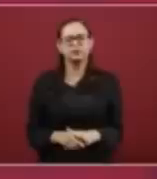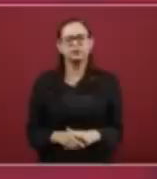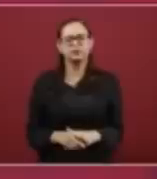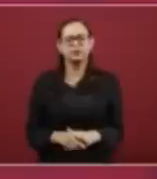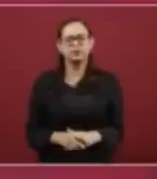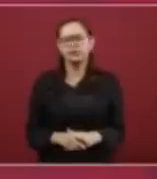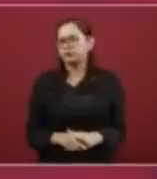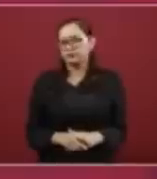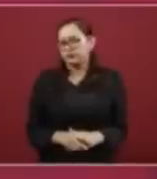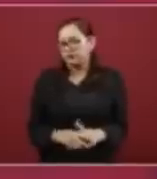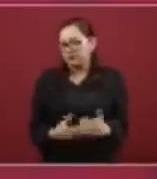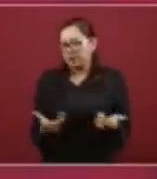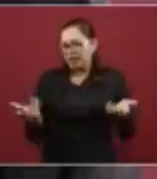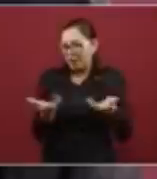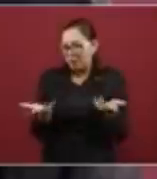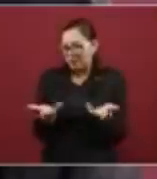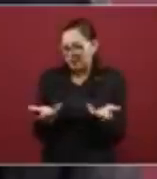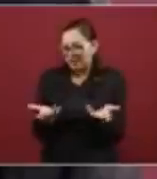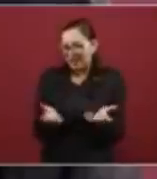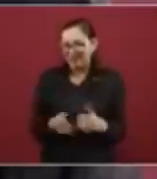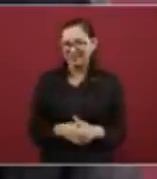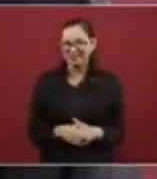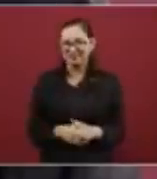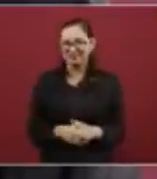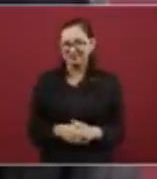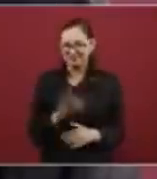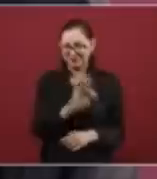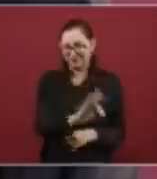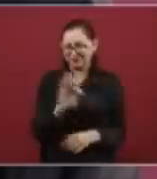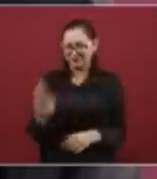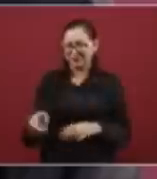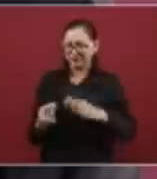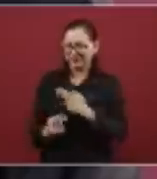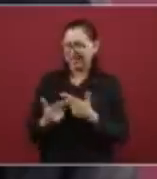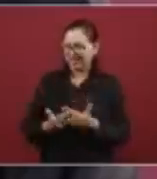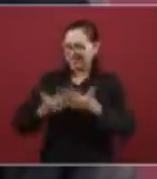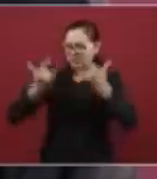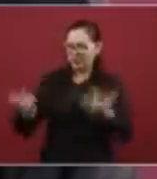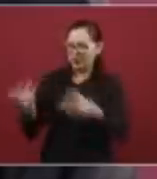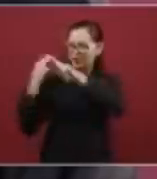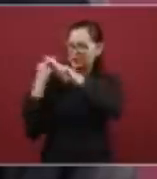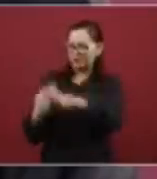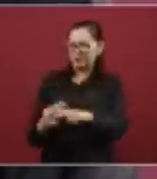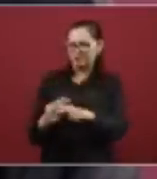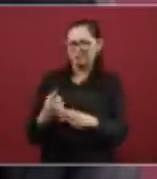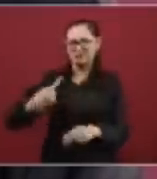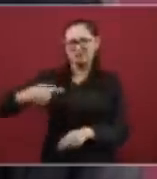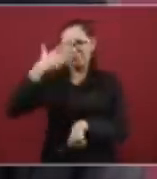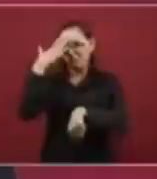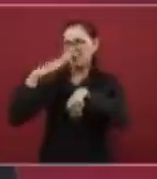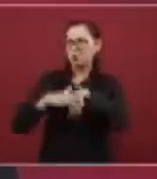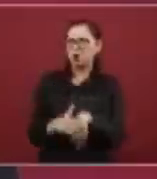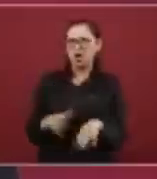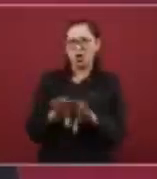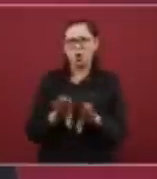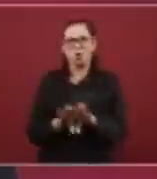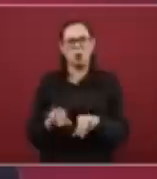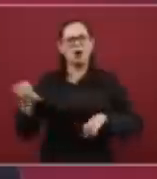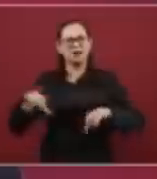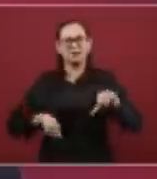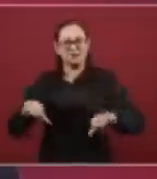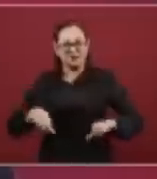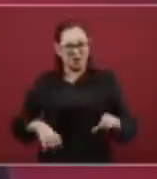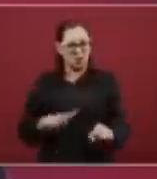llevar a cabo en estas fechas históricas importantes? Entonces, nuestra propuesta es, a